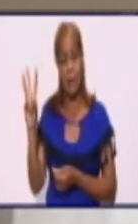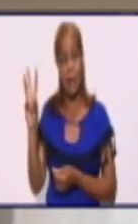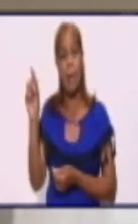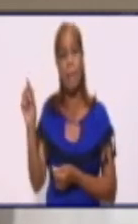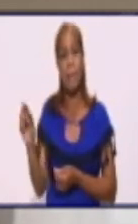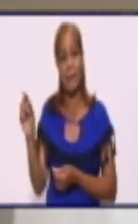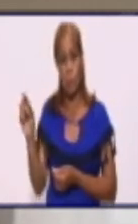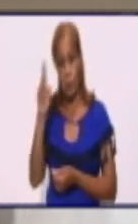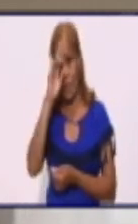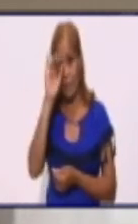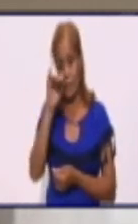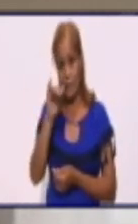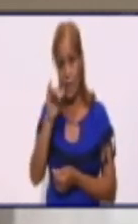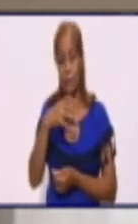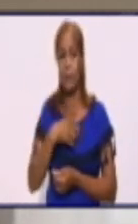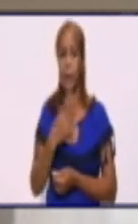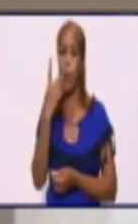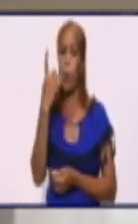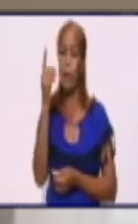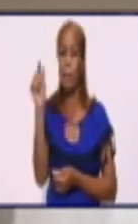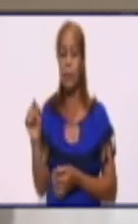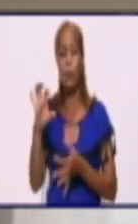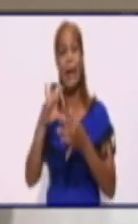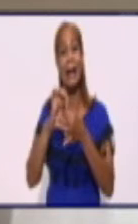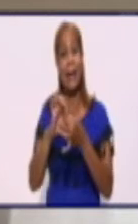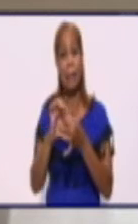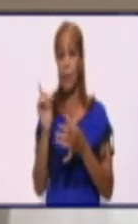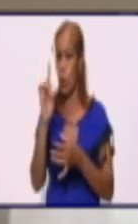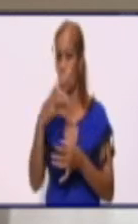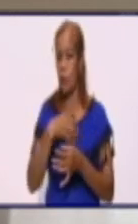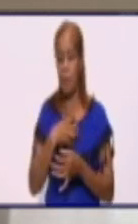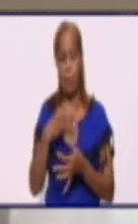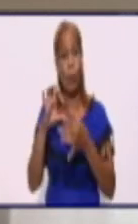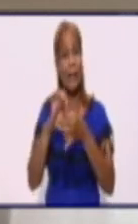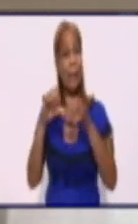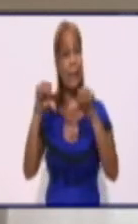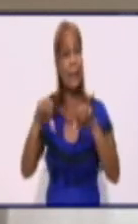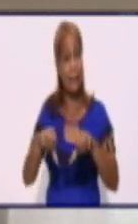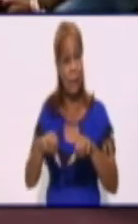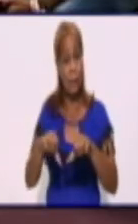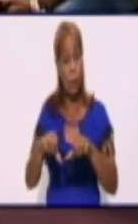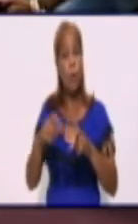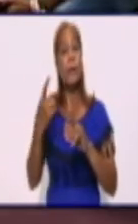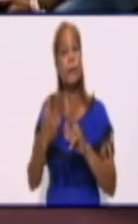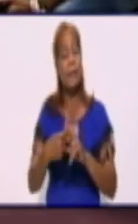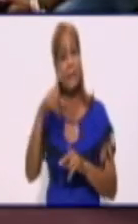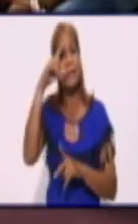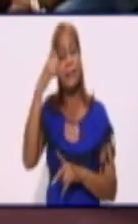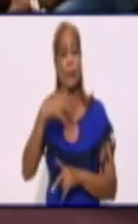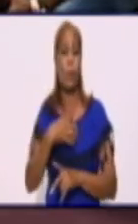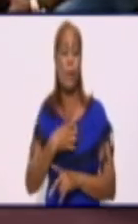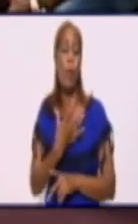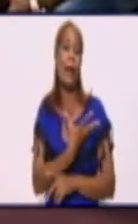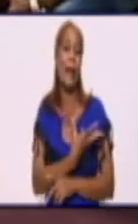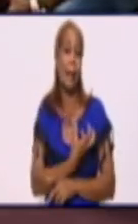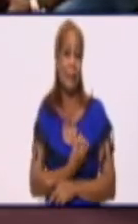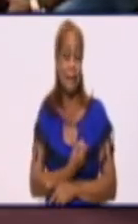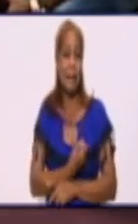6.910. Tenemos un paciente reportado grave, no tenemos pacientes críticos y sí tuvimos que lamentar el fallecimiento de